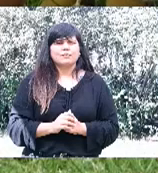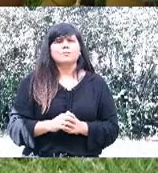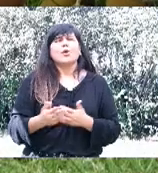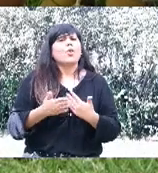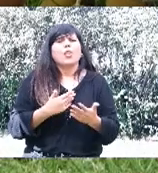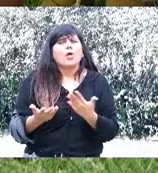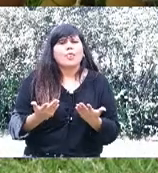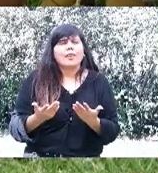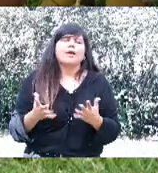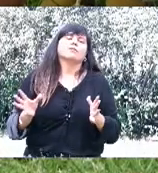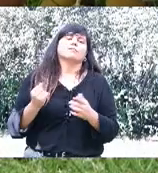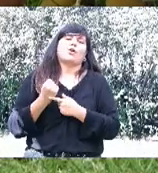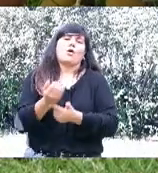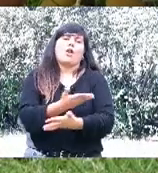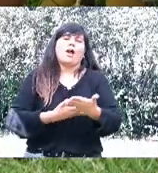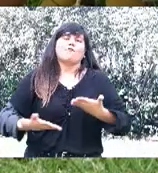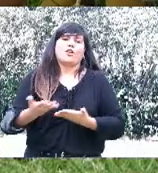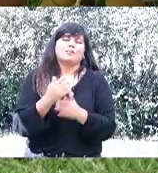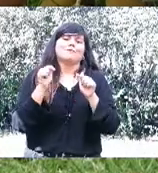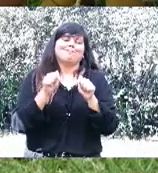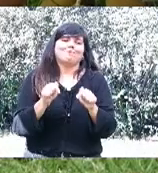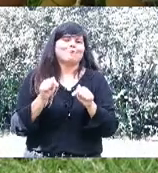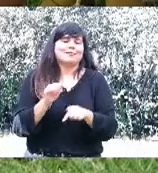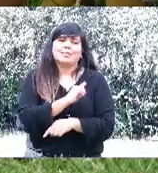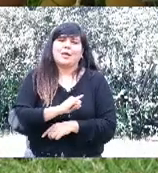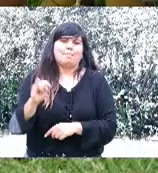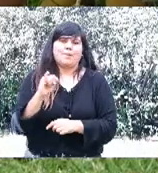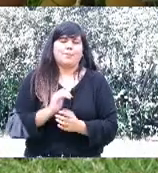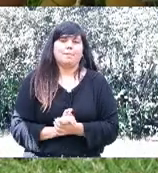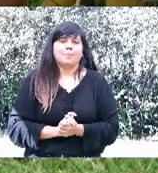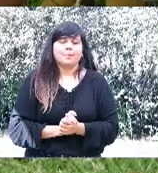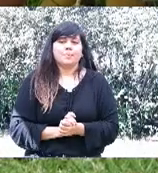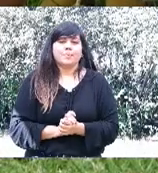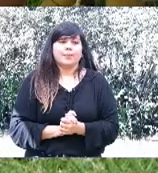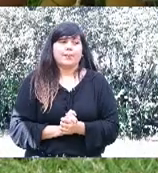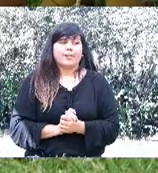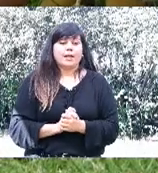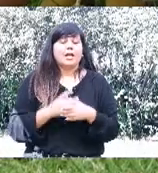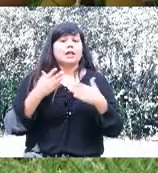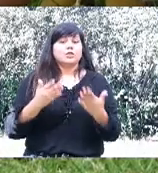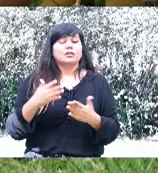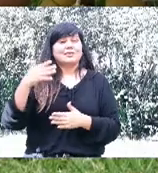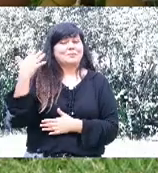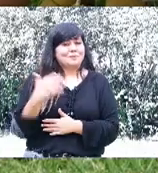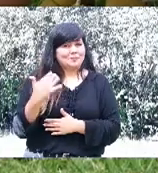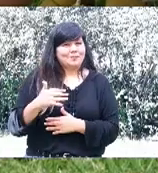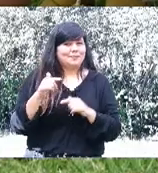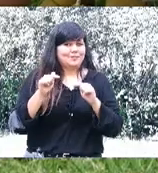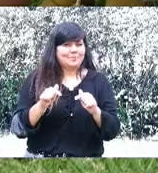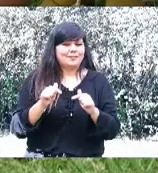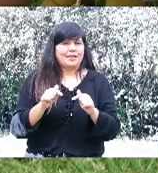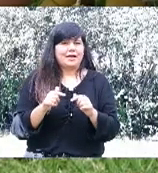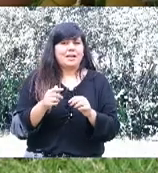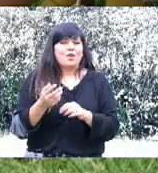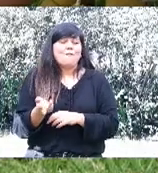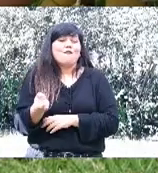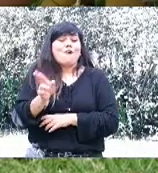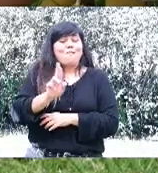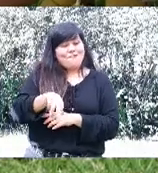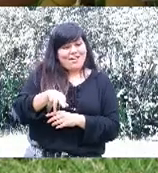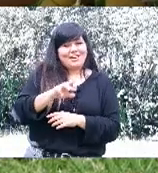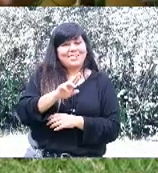desde la colaboración siempre desde la colaboración no Entonces fundamentalmente eso la regeneración es